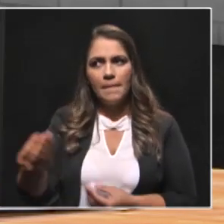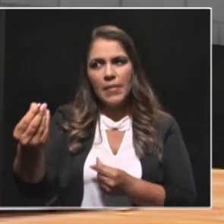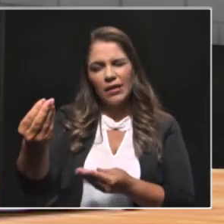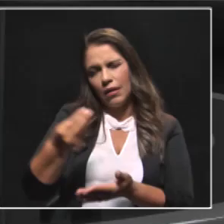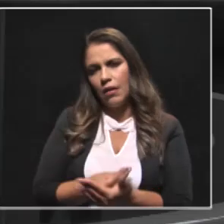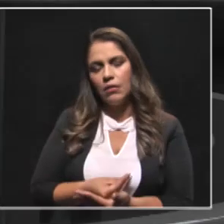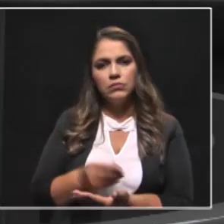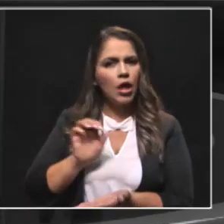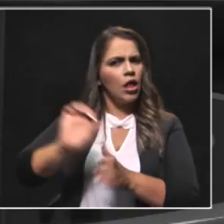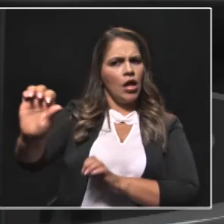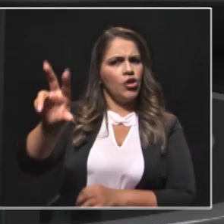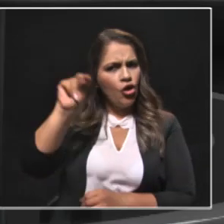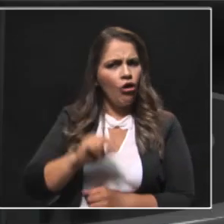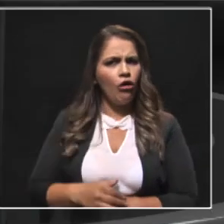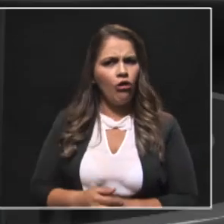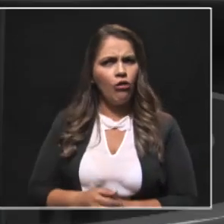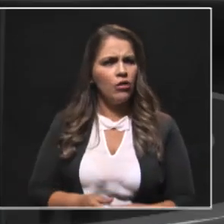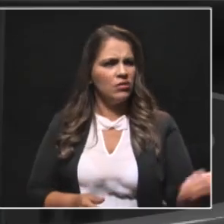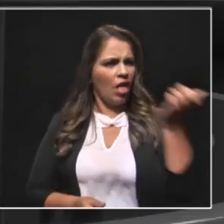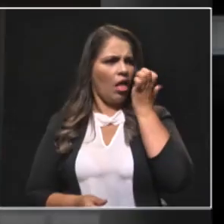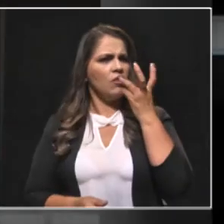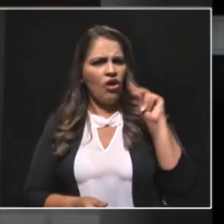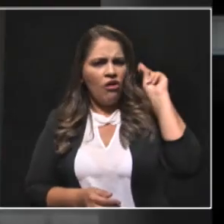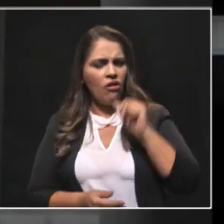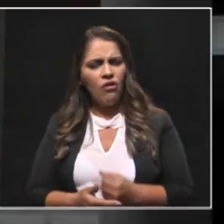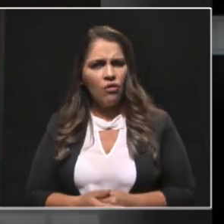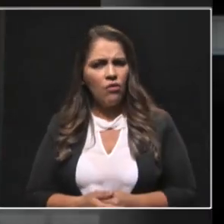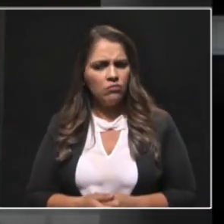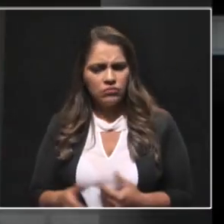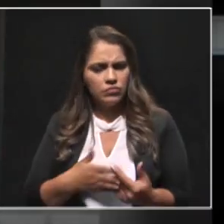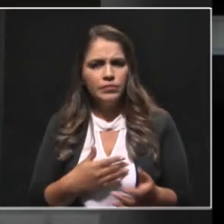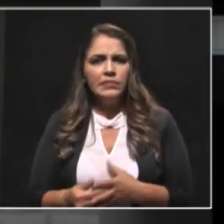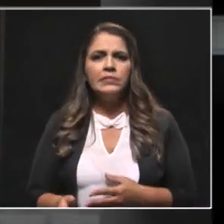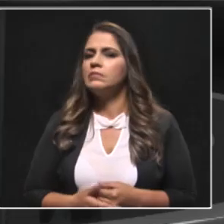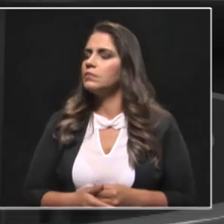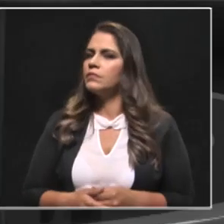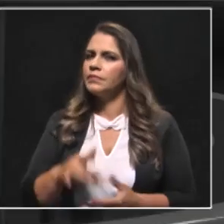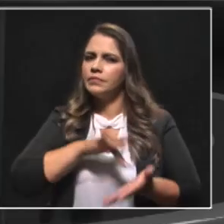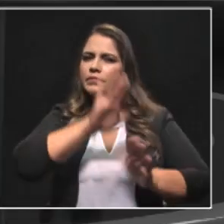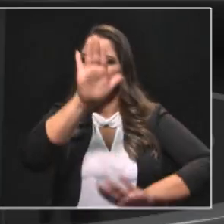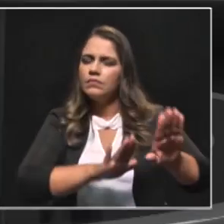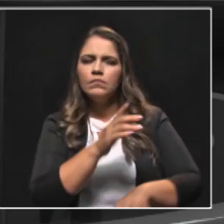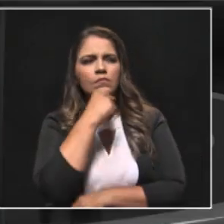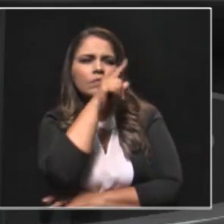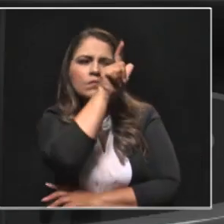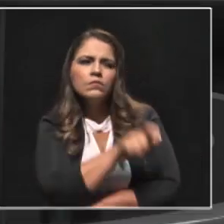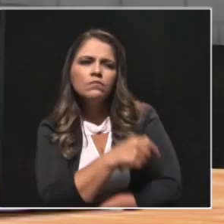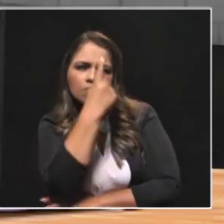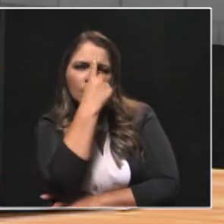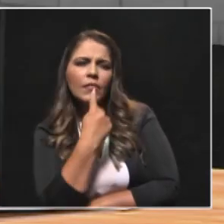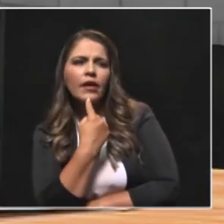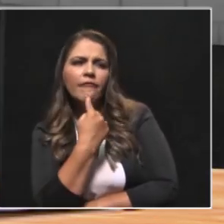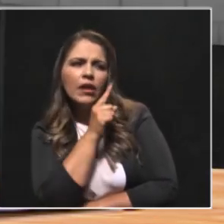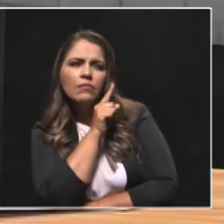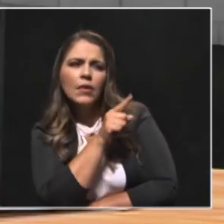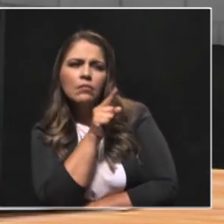voto, hacerle un seguimiento, conocer los candidatos y las candidatas, cuáles son sus perfiles, sus cualidades,